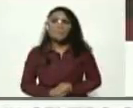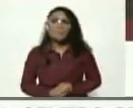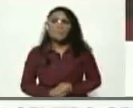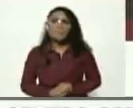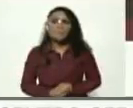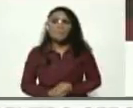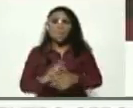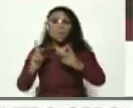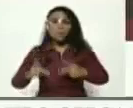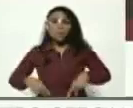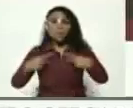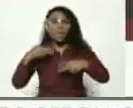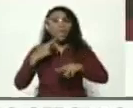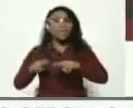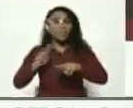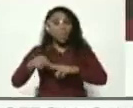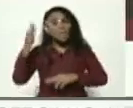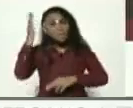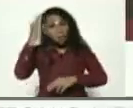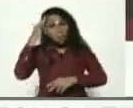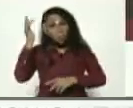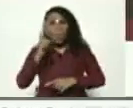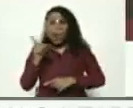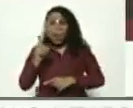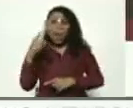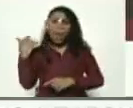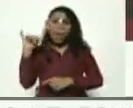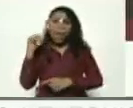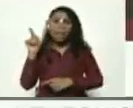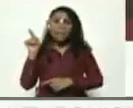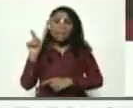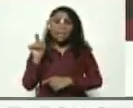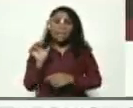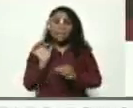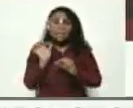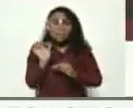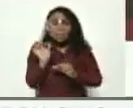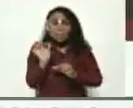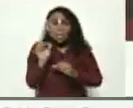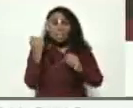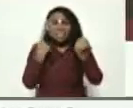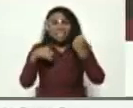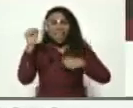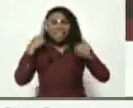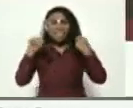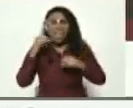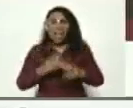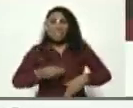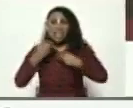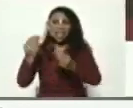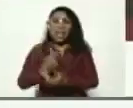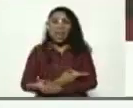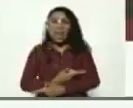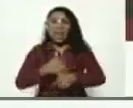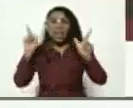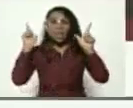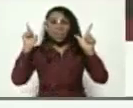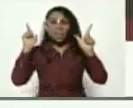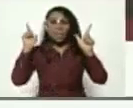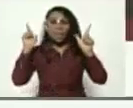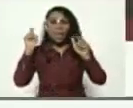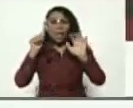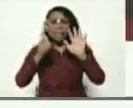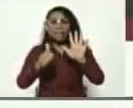De su vida como niño sabemos que estaba allí la semilla de la rebeldía, que daría la libertad a